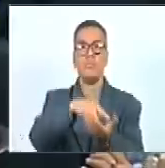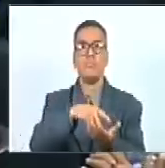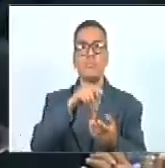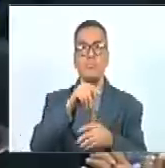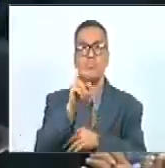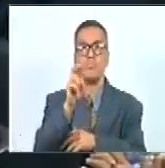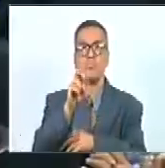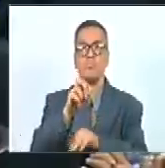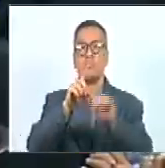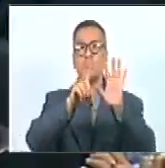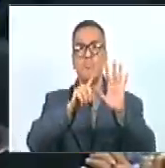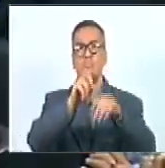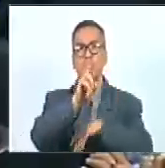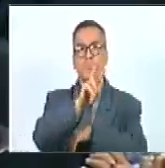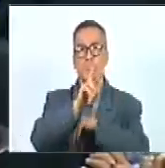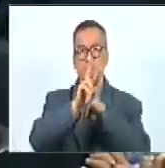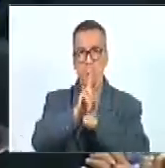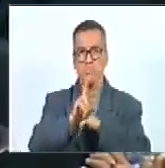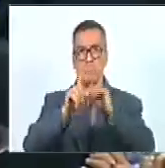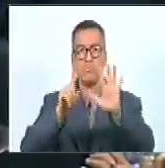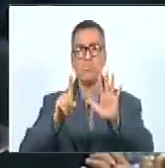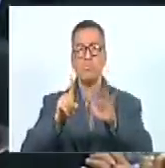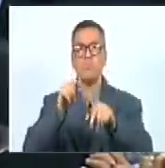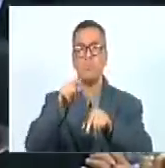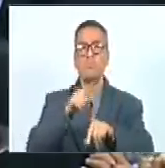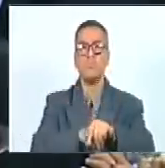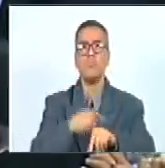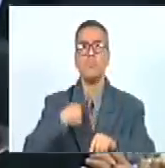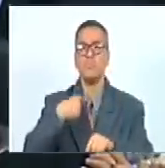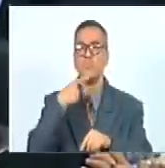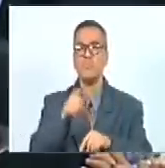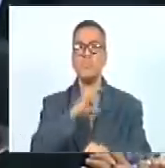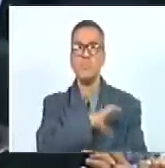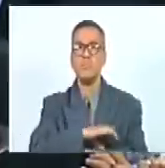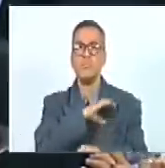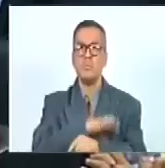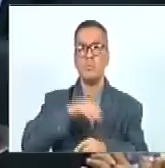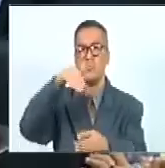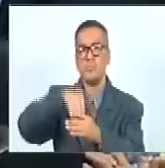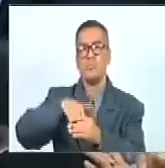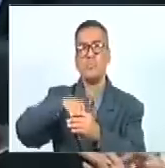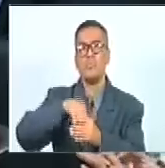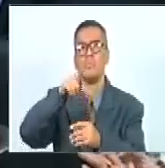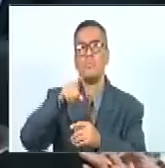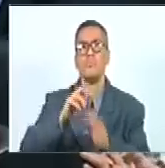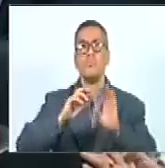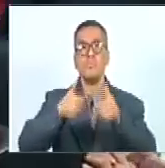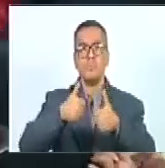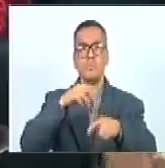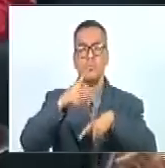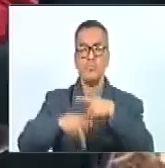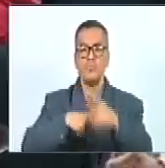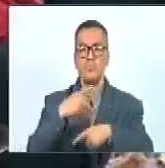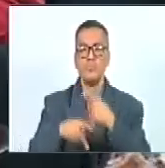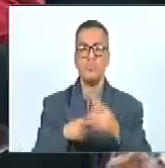viernes 26. Tal cual como dijo la Comisión Electoral, se inició el